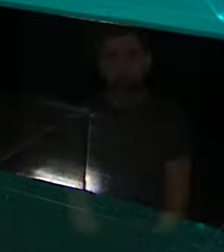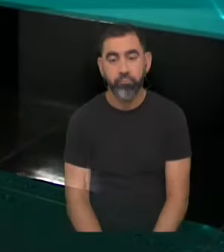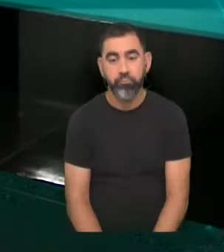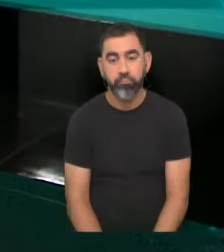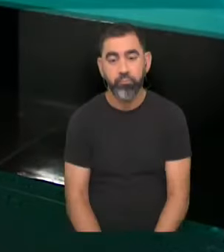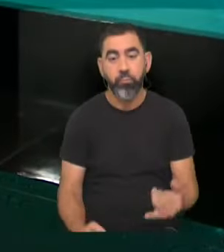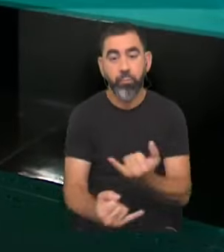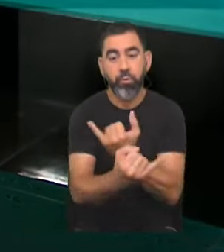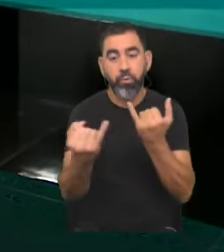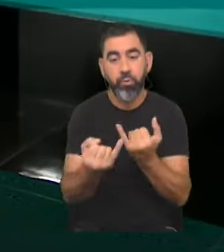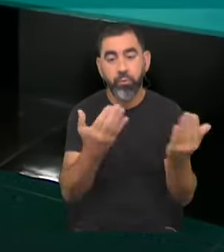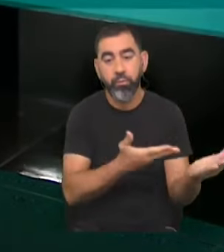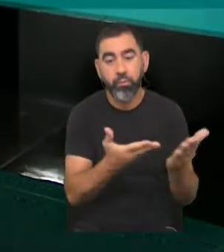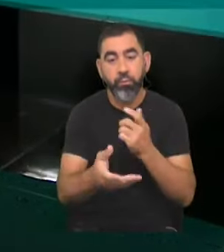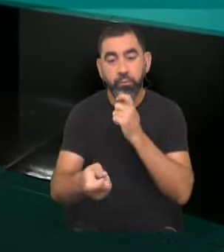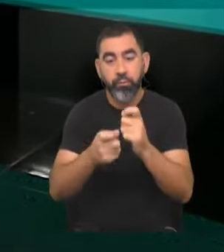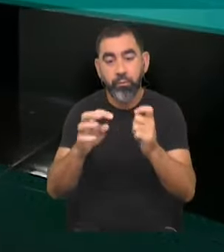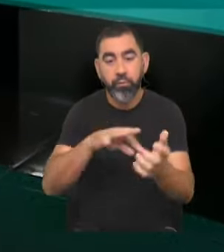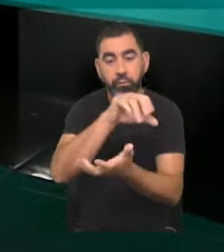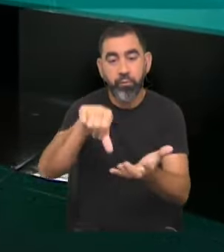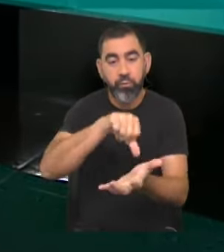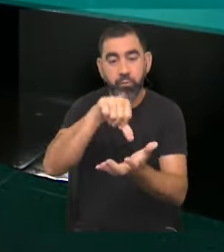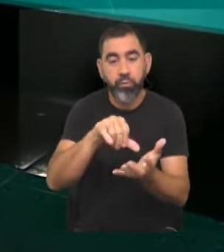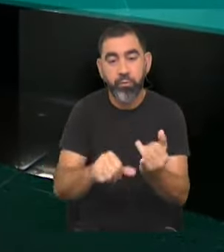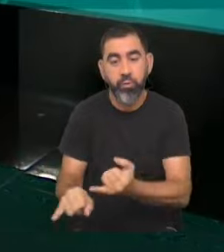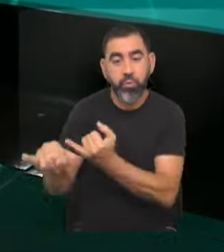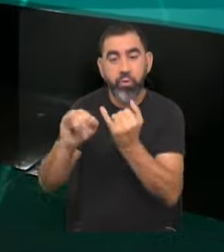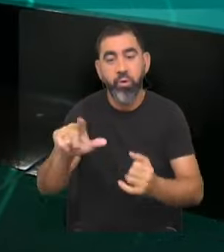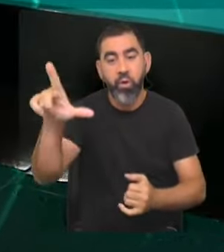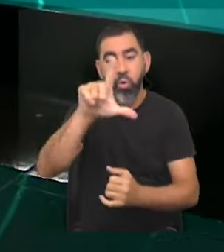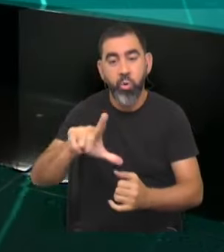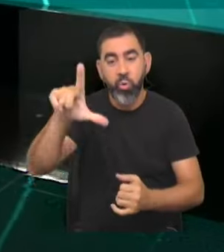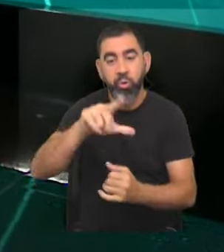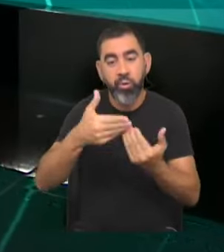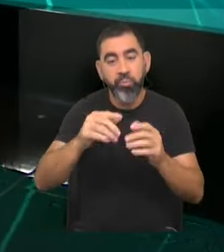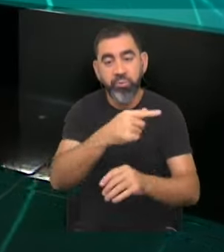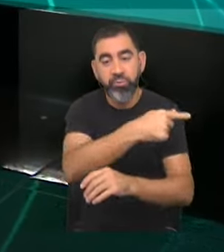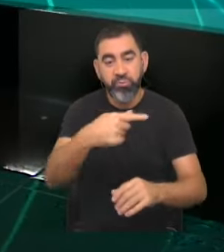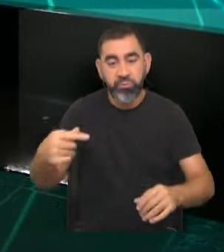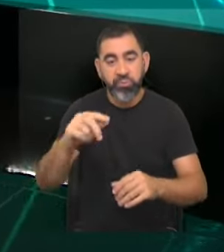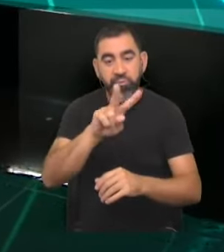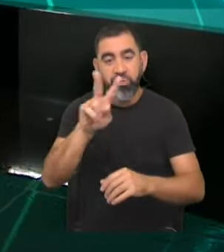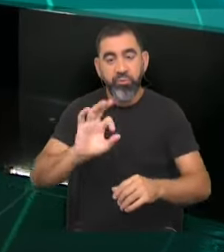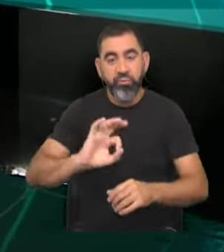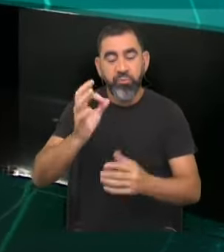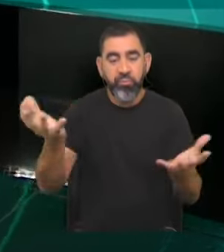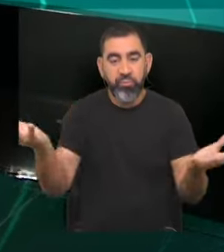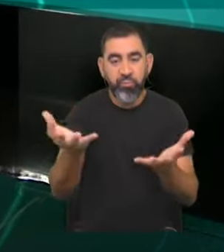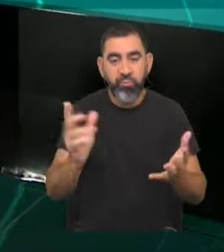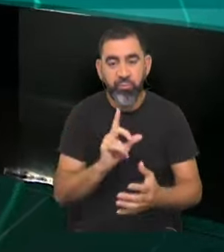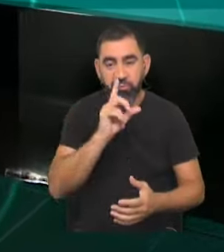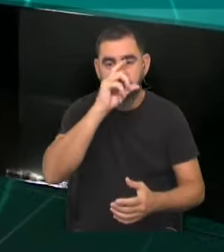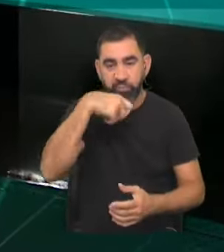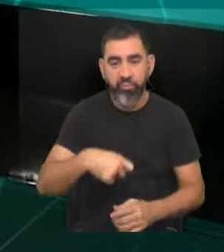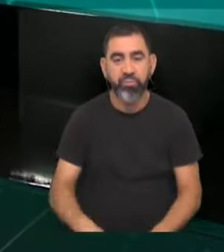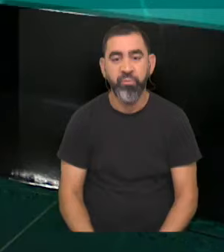muy buenos días Qué gusto recibirles con las primeras noticias de tv ciudad en esta jornada de lunes abriendo la semana con 22 grad de temperatura en estos